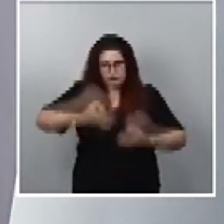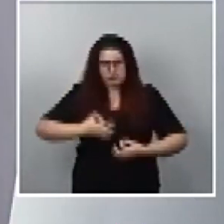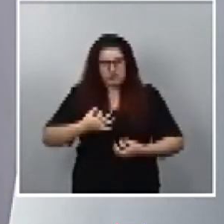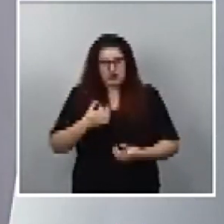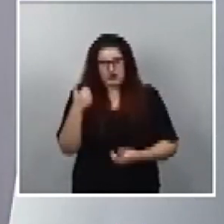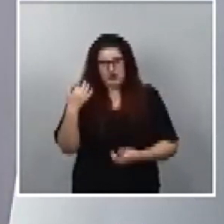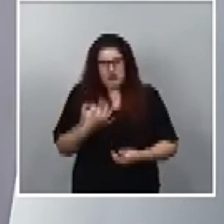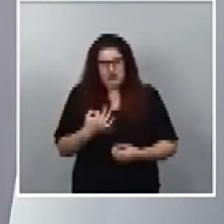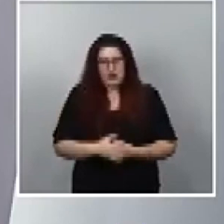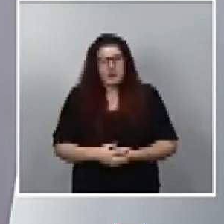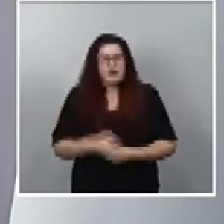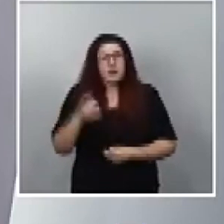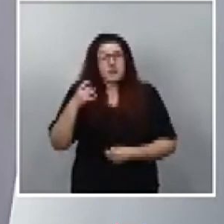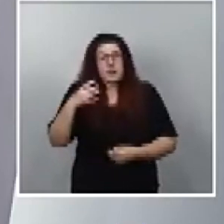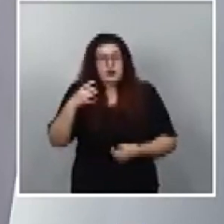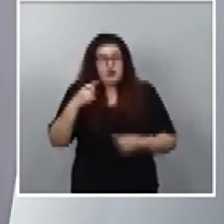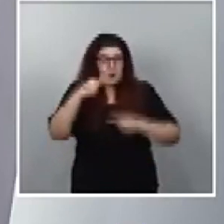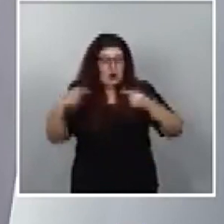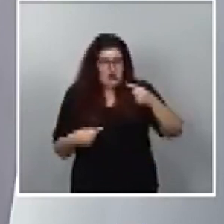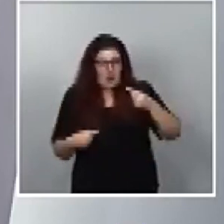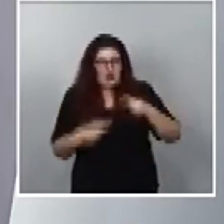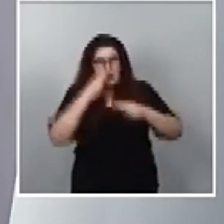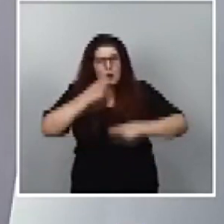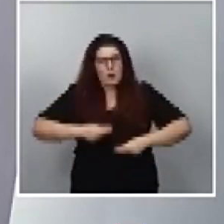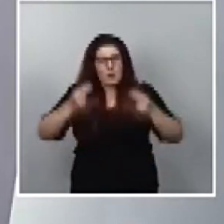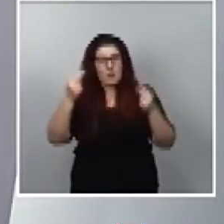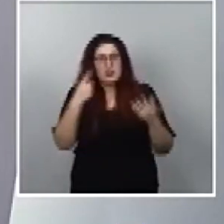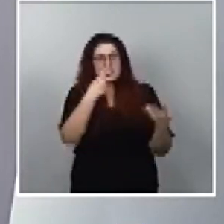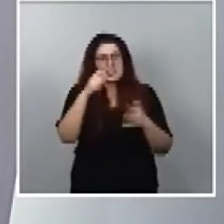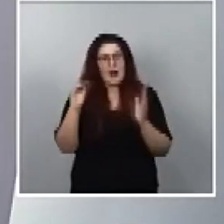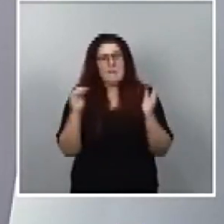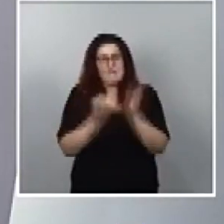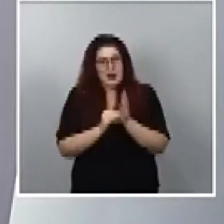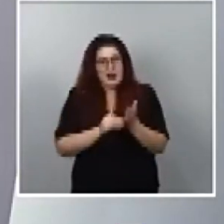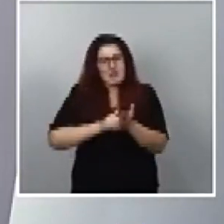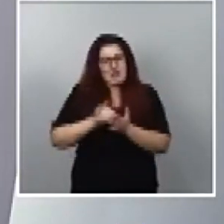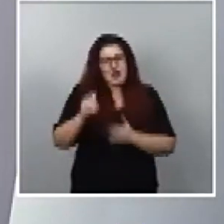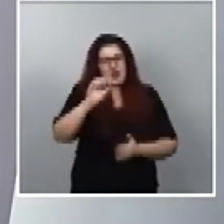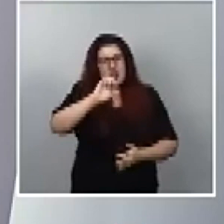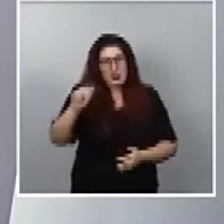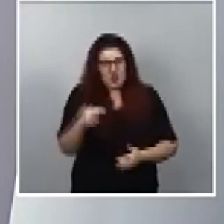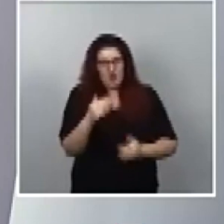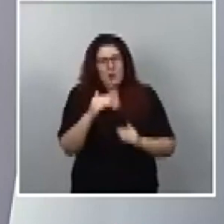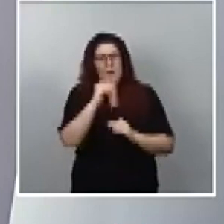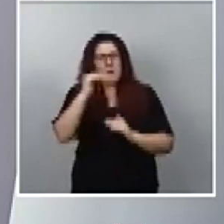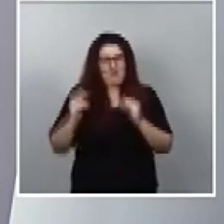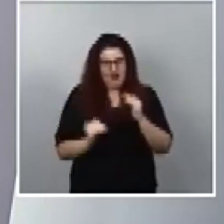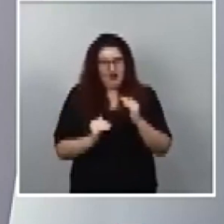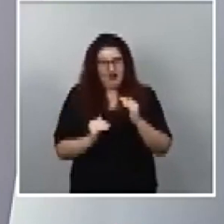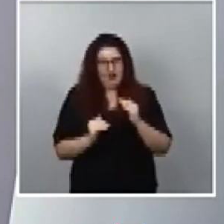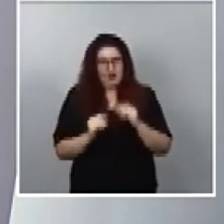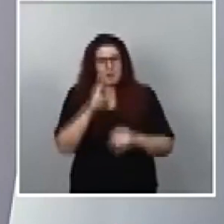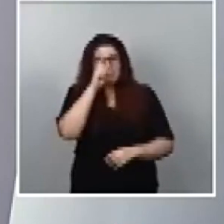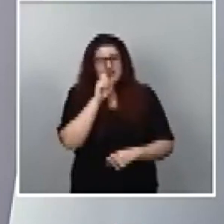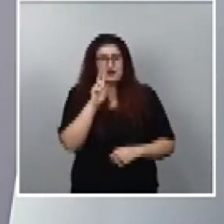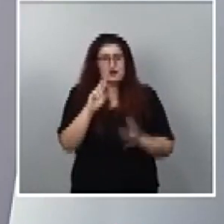reducido el déficit público en 60.000 millones de euros repito 60.000 millones de euros desde